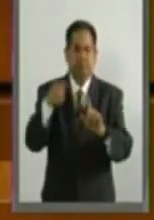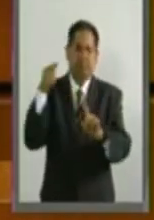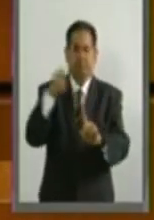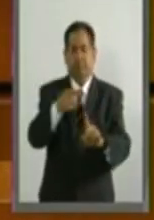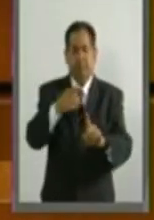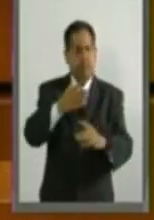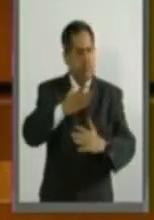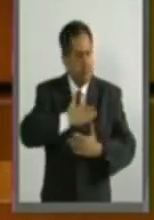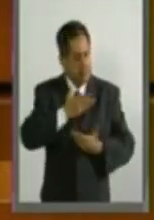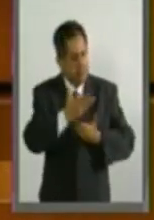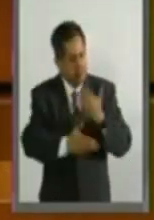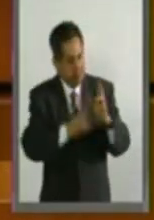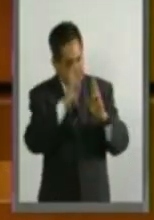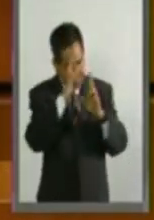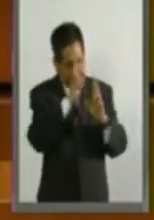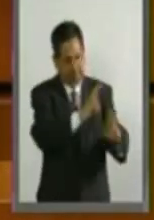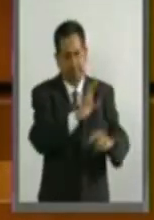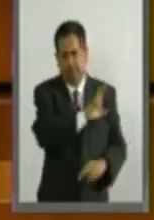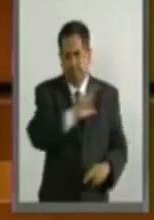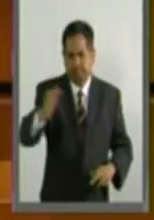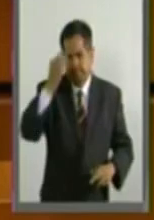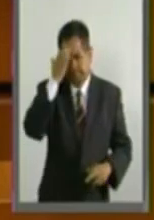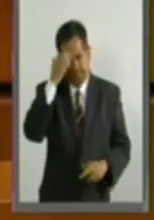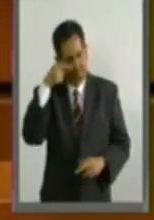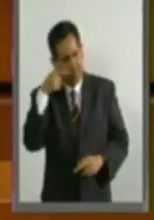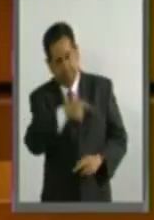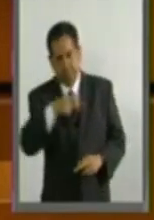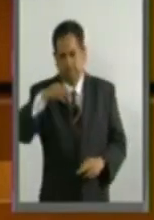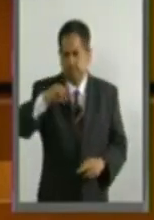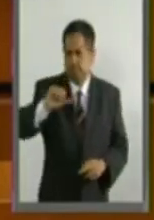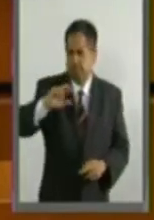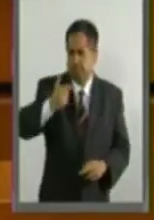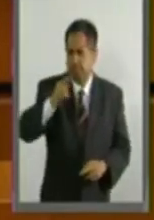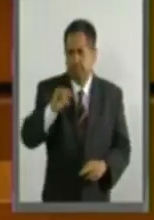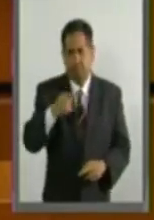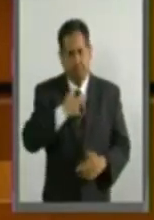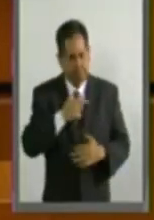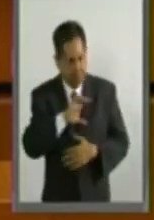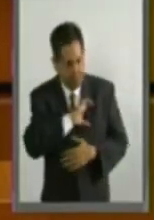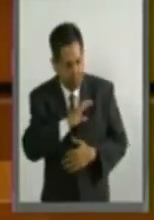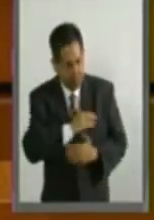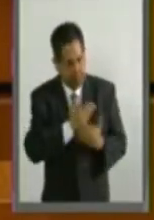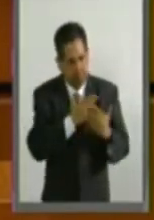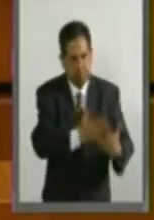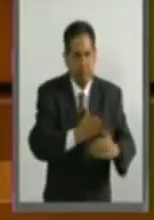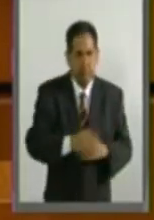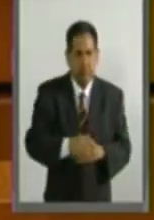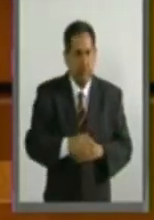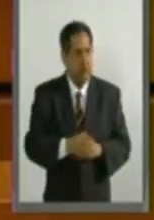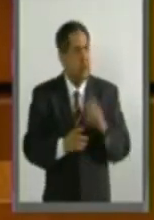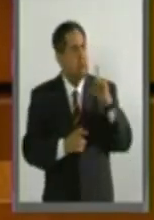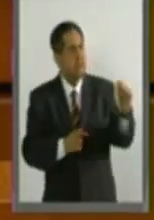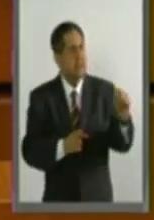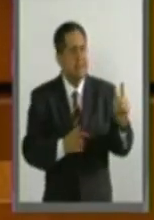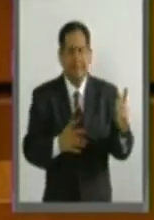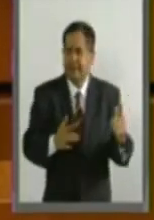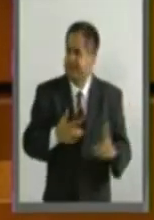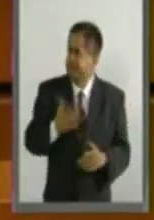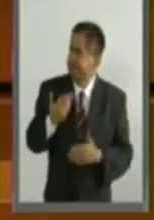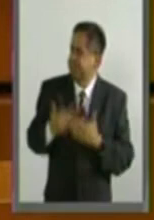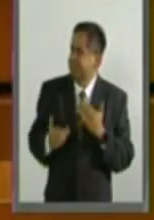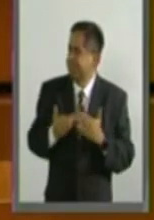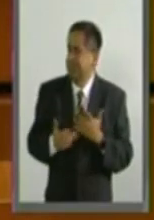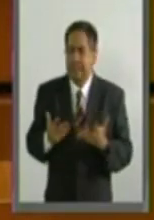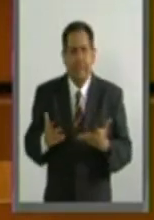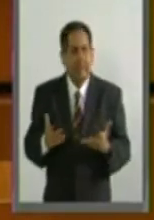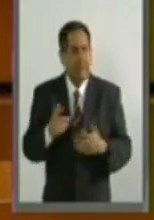mi respeto y mi reconocimiento a Margarita. Mi afecto nos va a hacer falta, pero